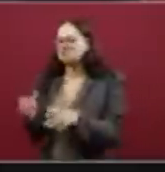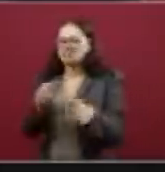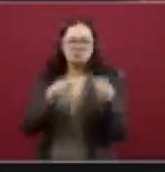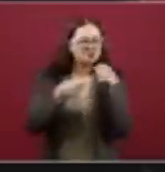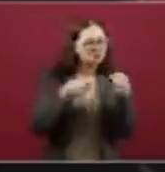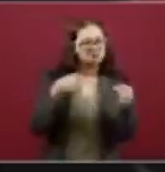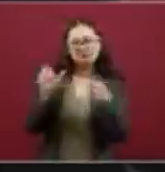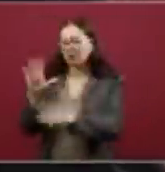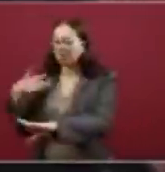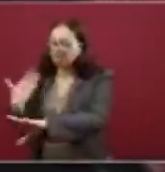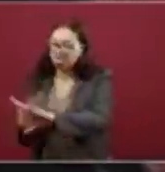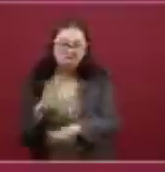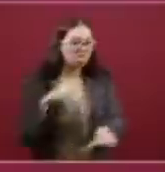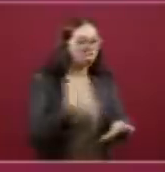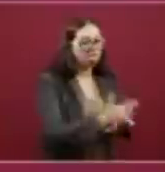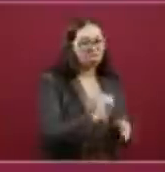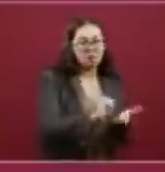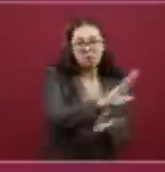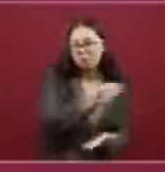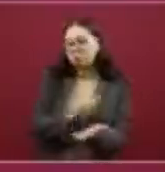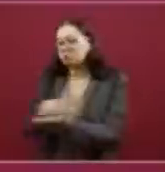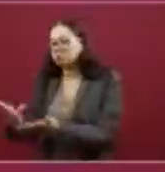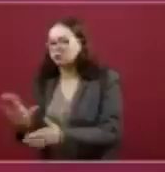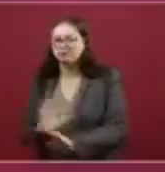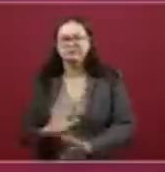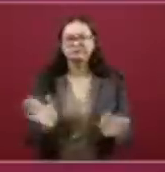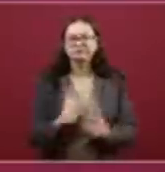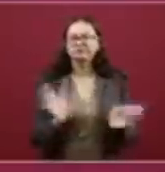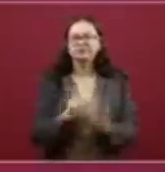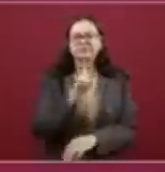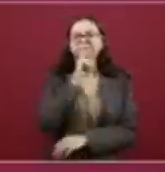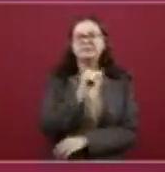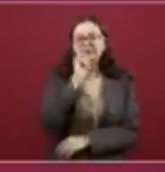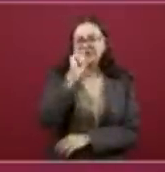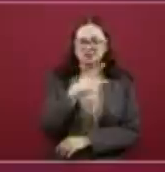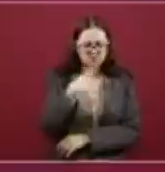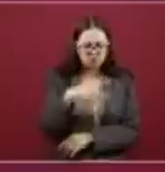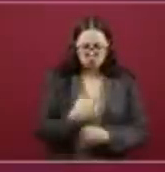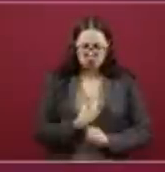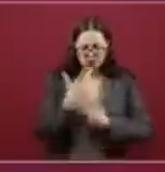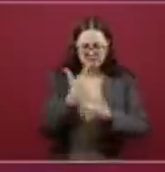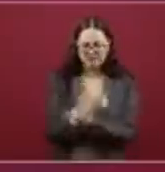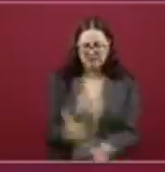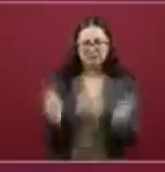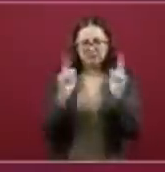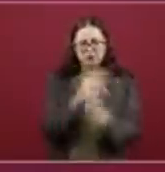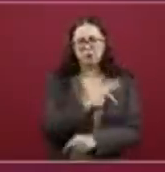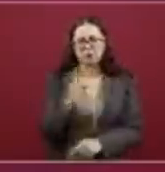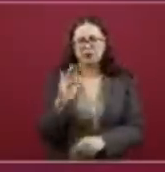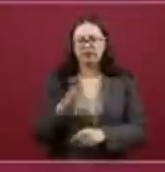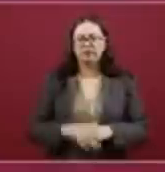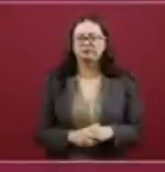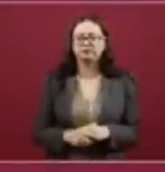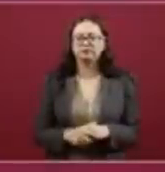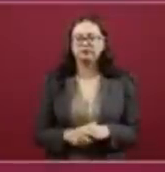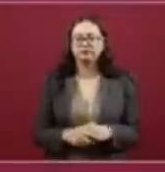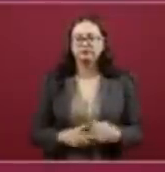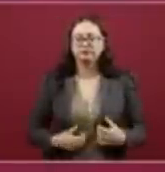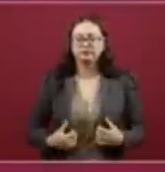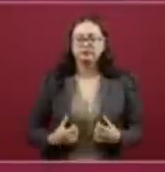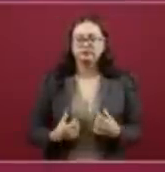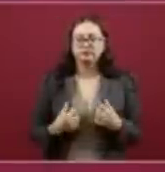se le va a limitar su derecho a expresarse. Y en este caso, como aquí se ha